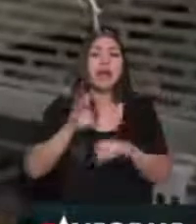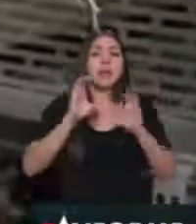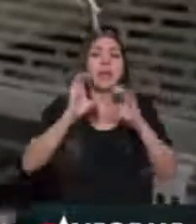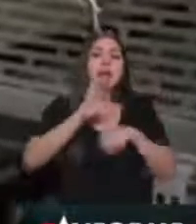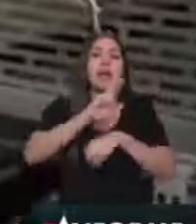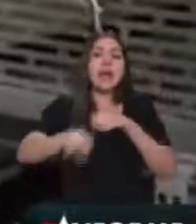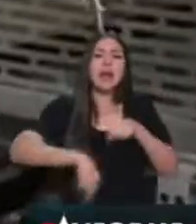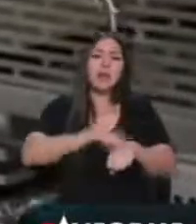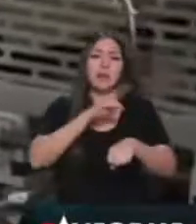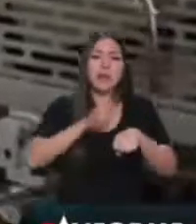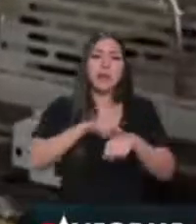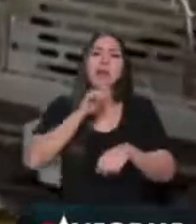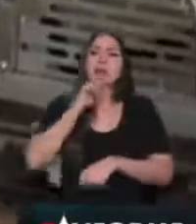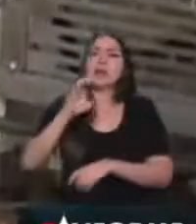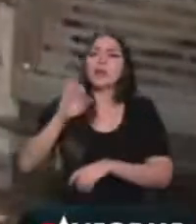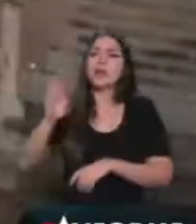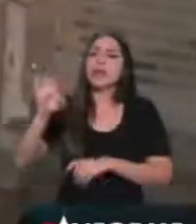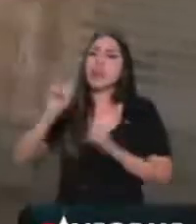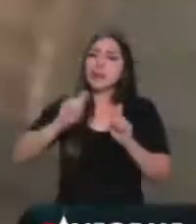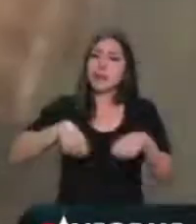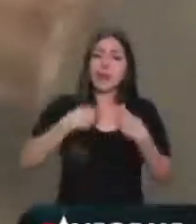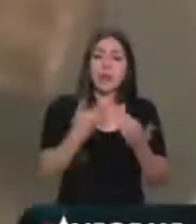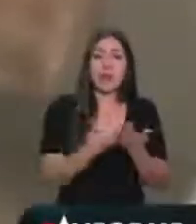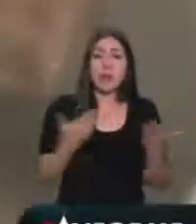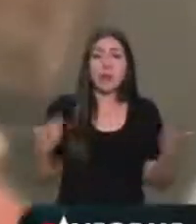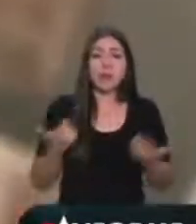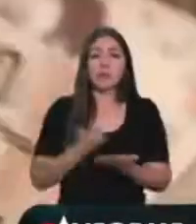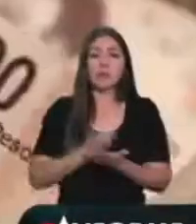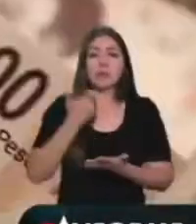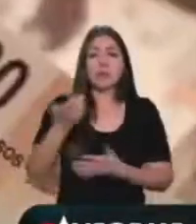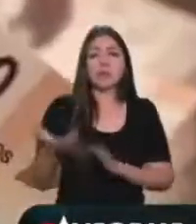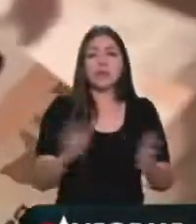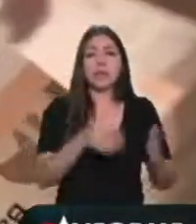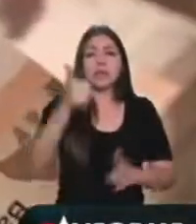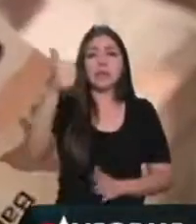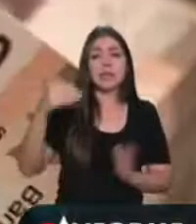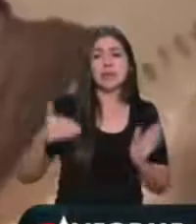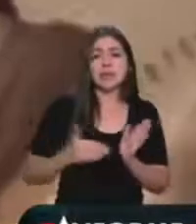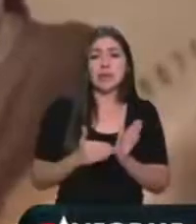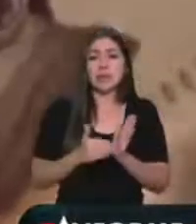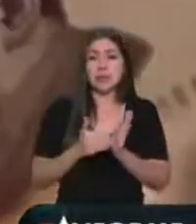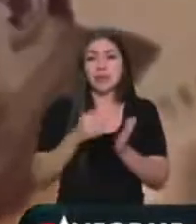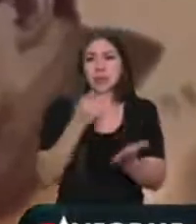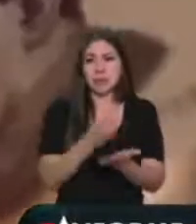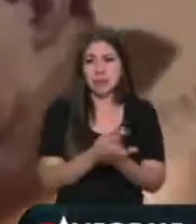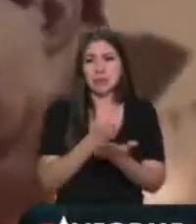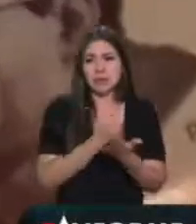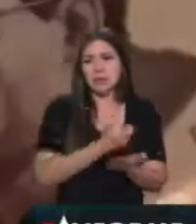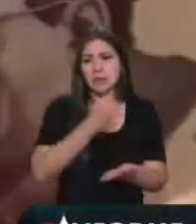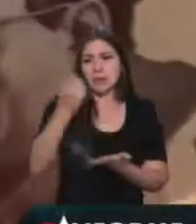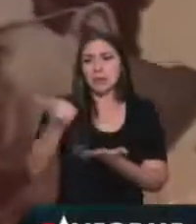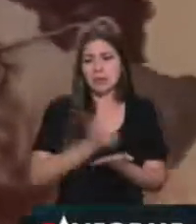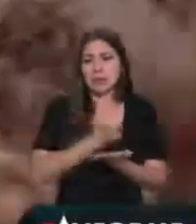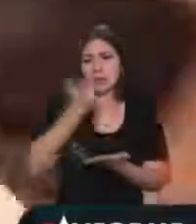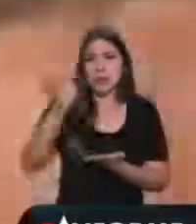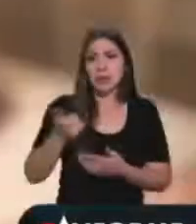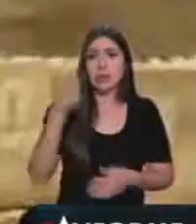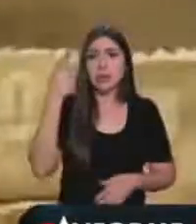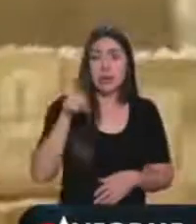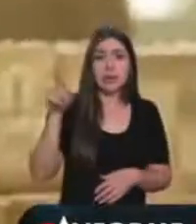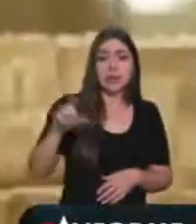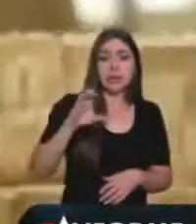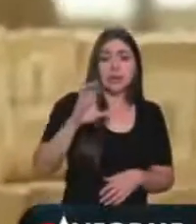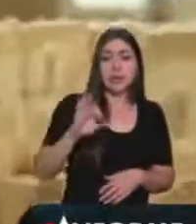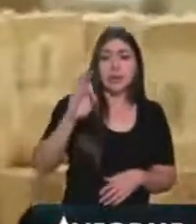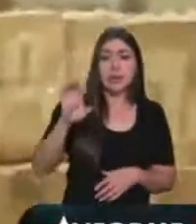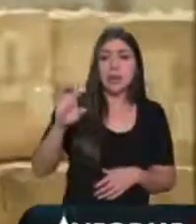Electricidad. Actualmente, se han pagado más de 6,000 millones de pesos por estos incentivos, a los que, dicho sea de paso, la CFE no puede ser acreedora